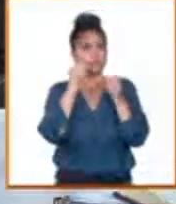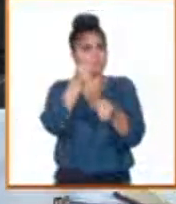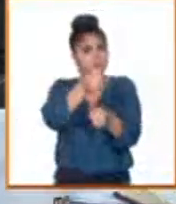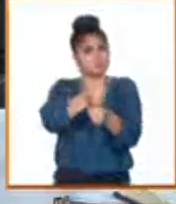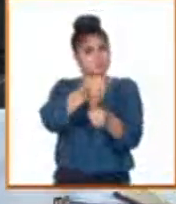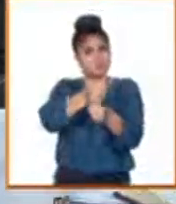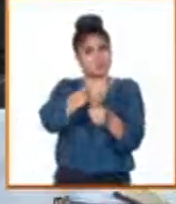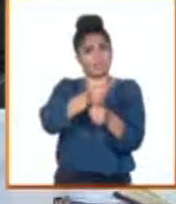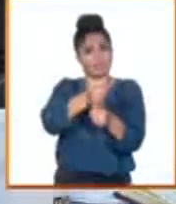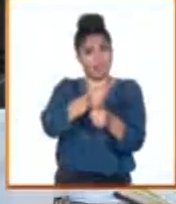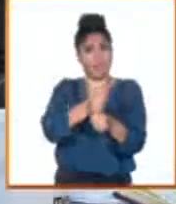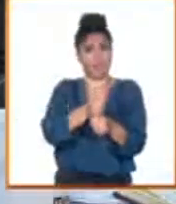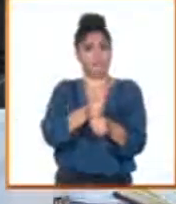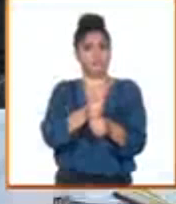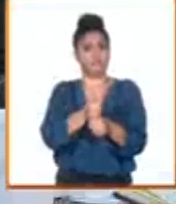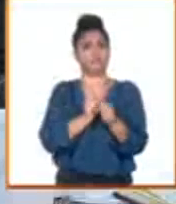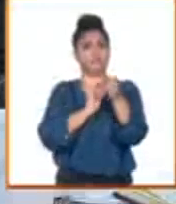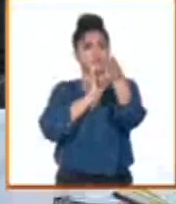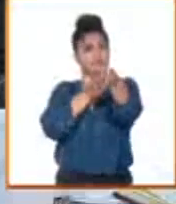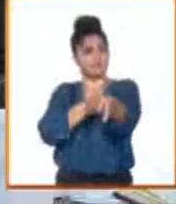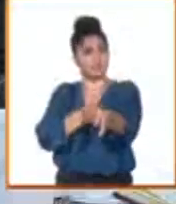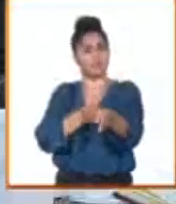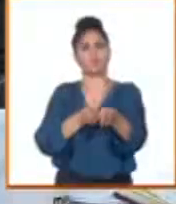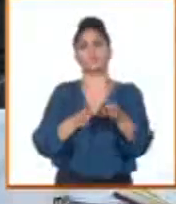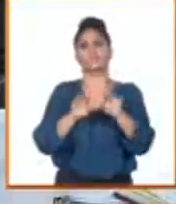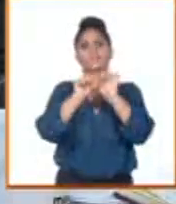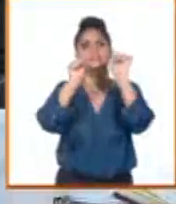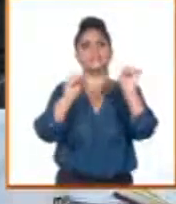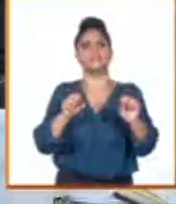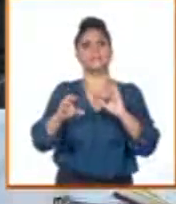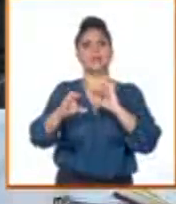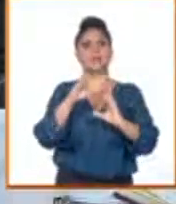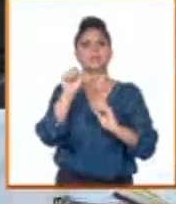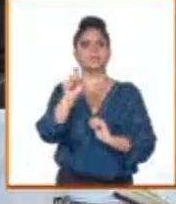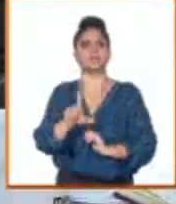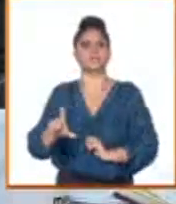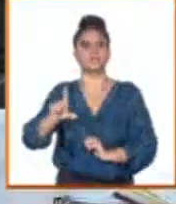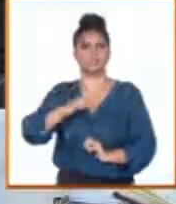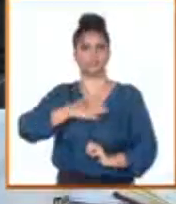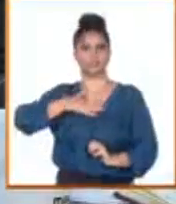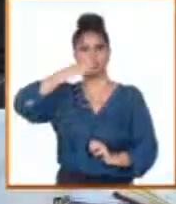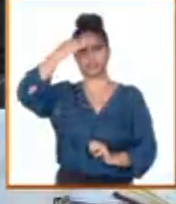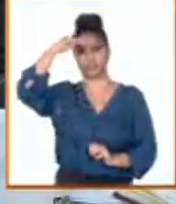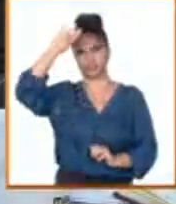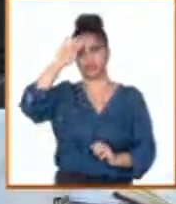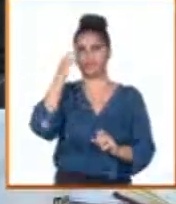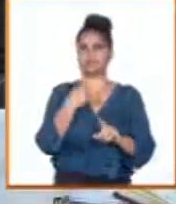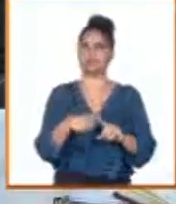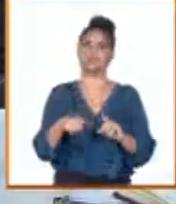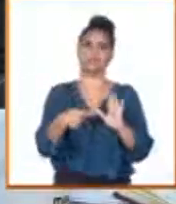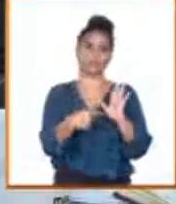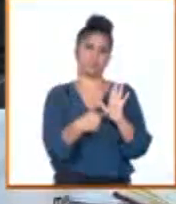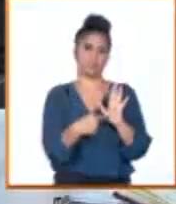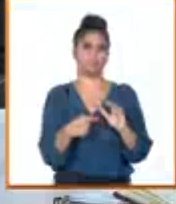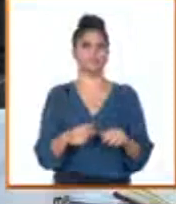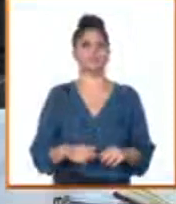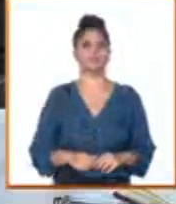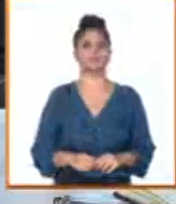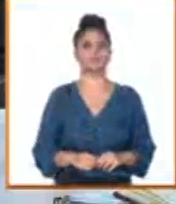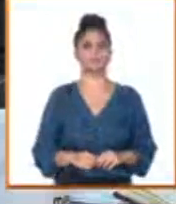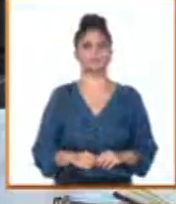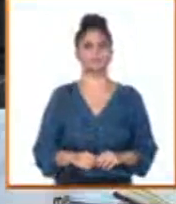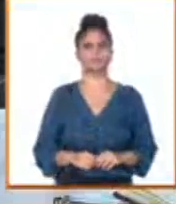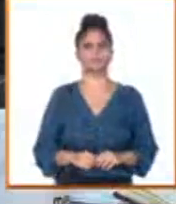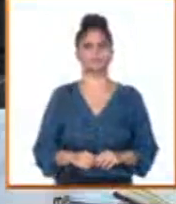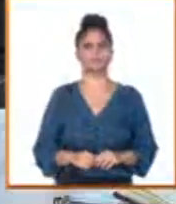y conducir el sistema de comunicación social en el país. Y yo quisiera, Randy, apuntar en estos minutos finales ya, en este